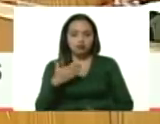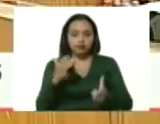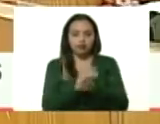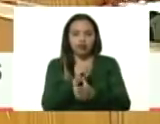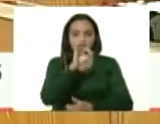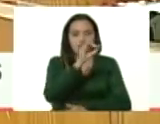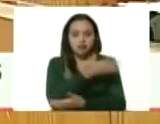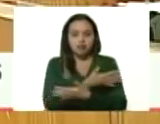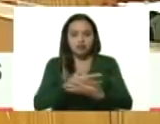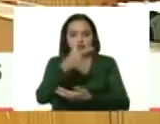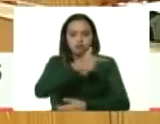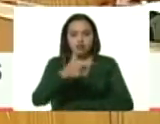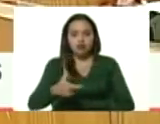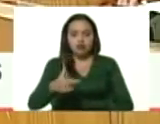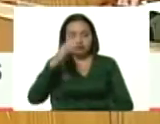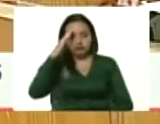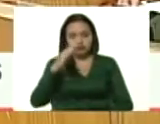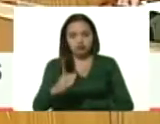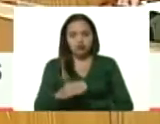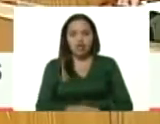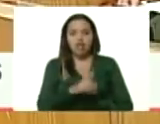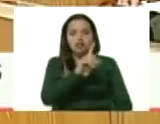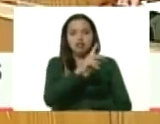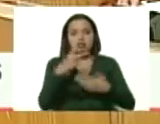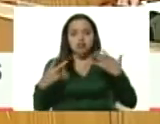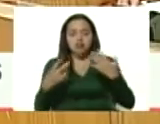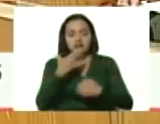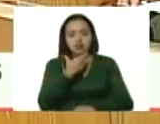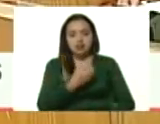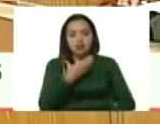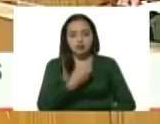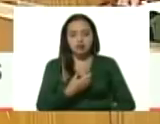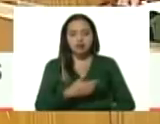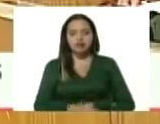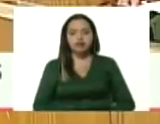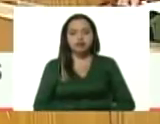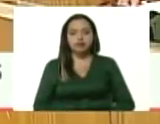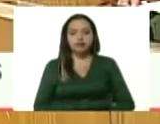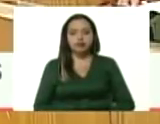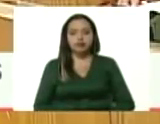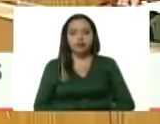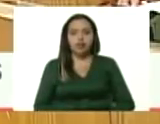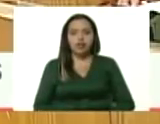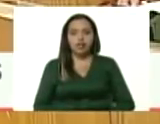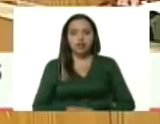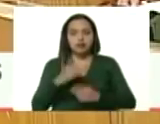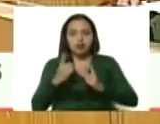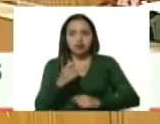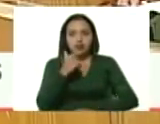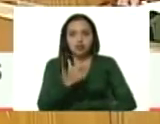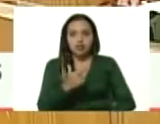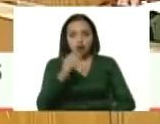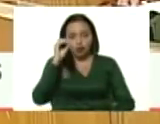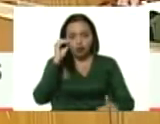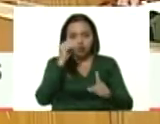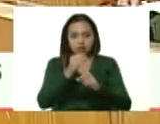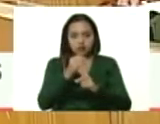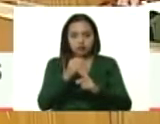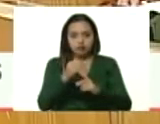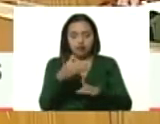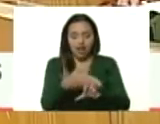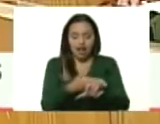de milicianos el 17 de diciembre. Tengo que decirle que la meta se